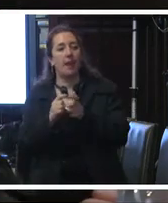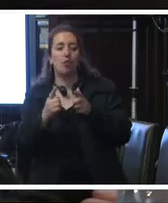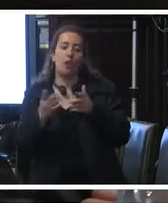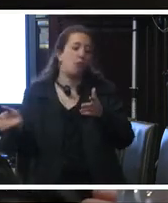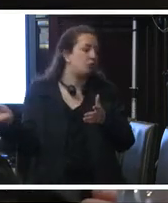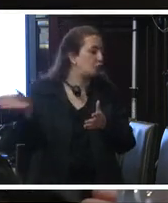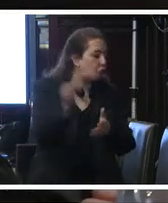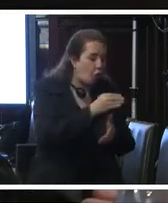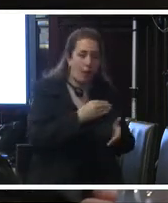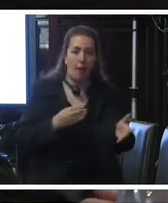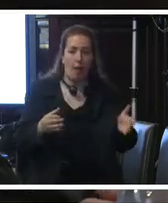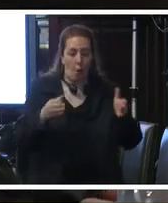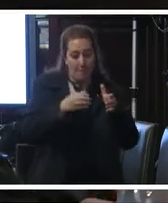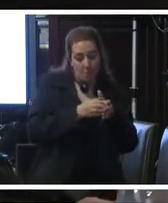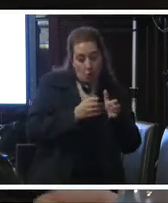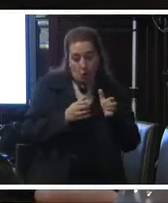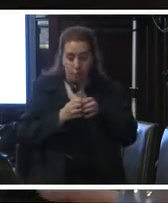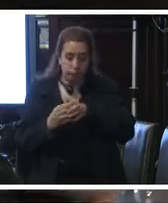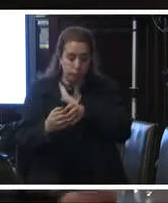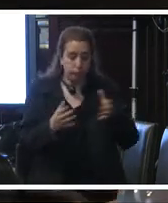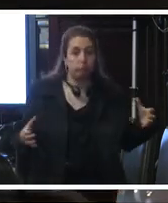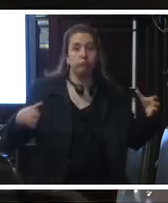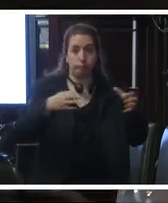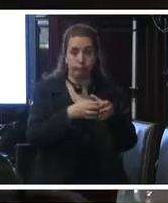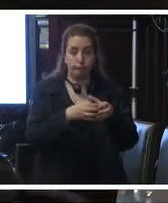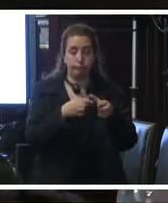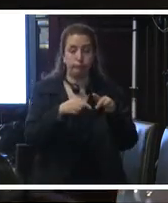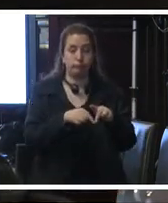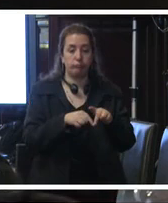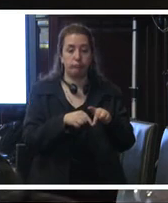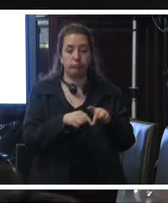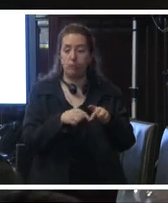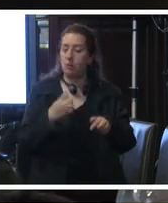la Comisión y especialmente con la comisionada May McCauley,